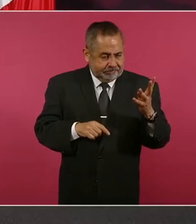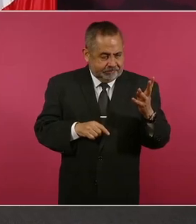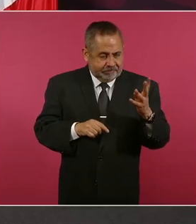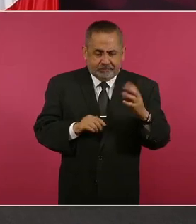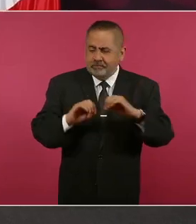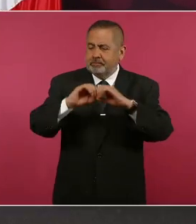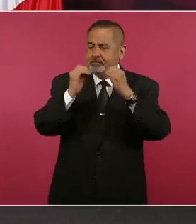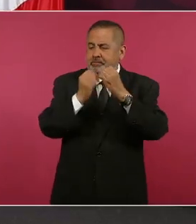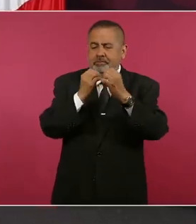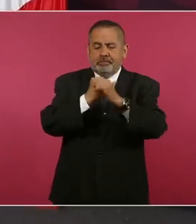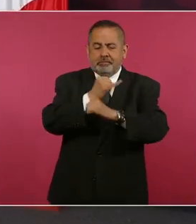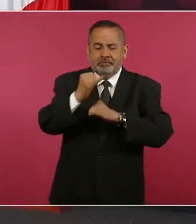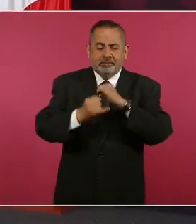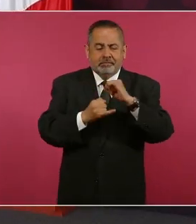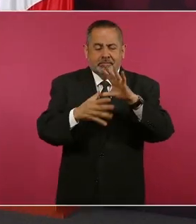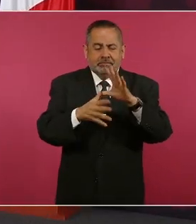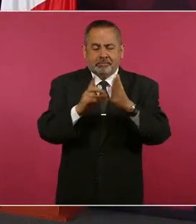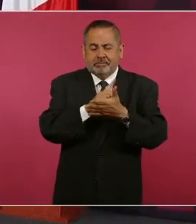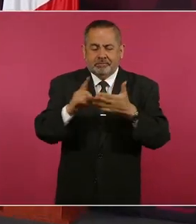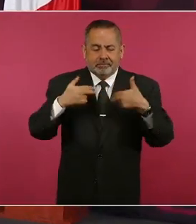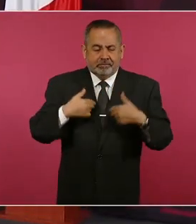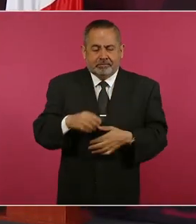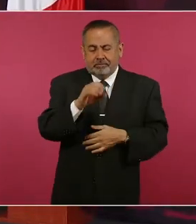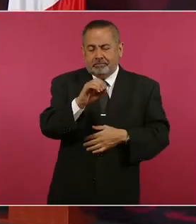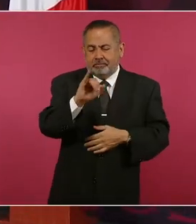Interamericana de Derechos Humanos,